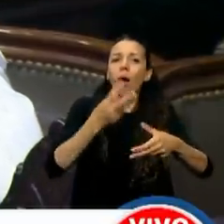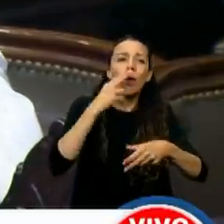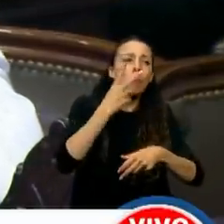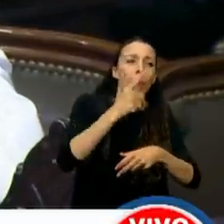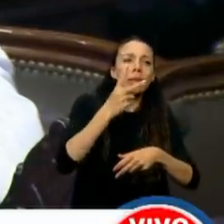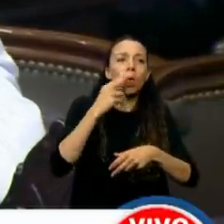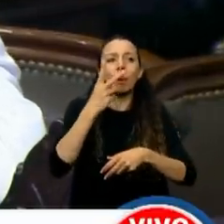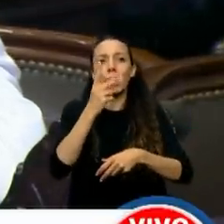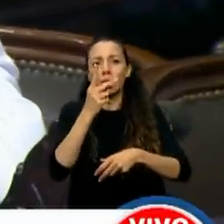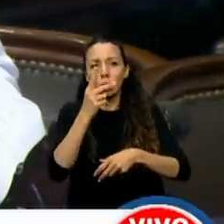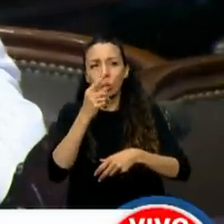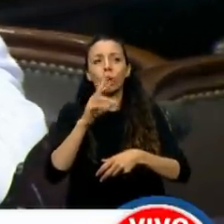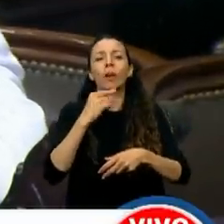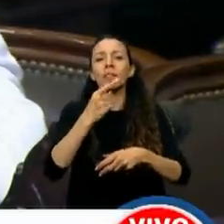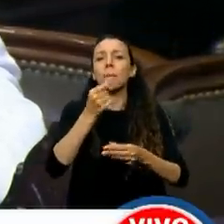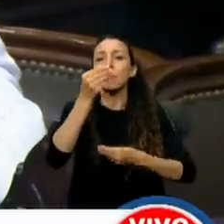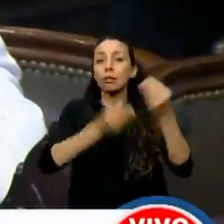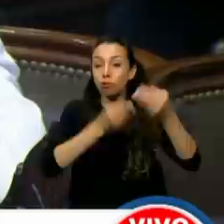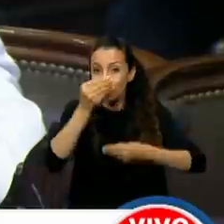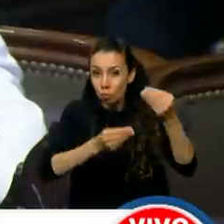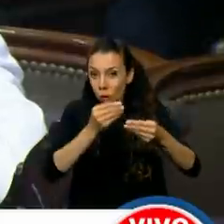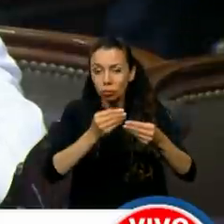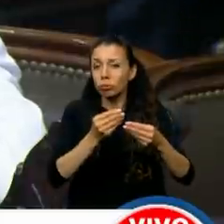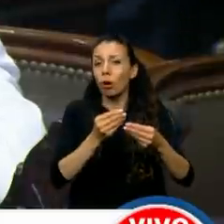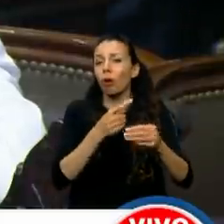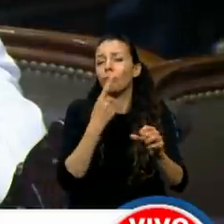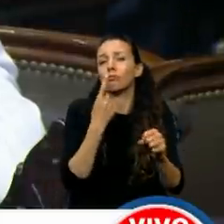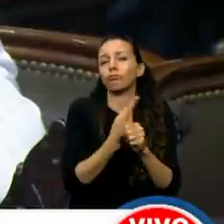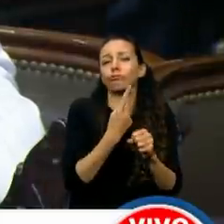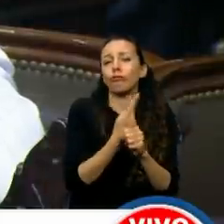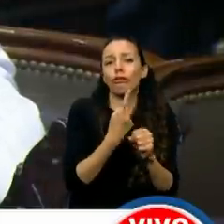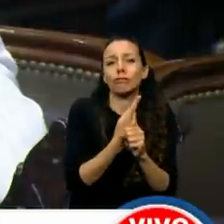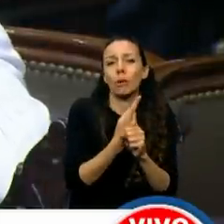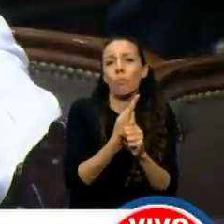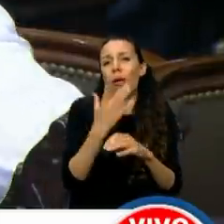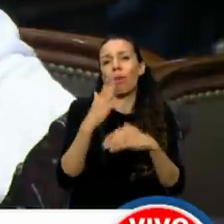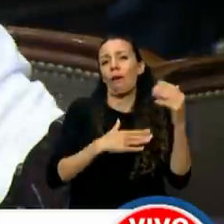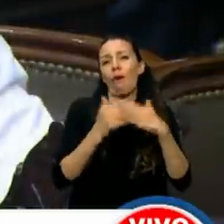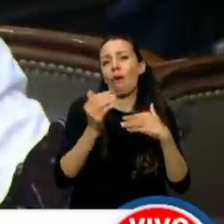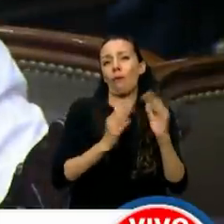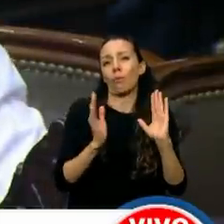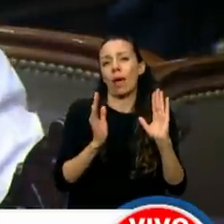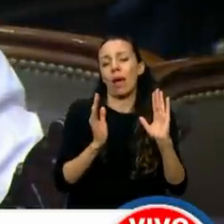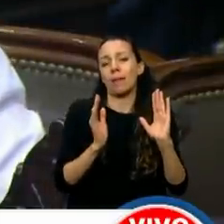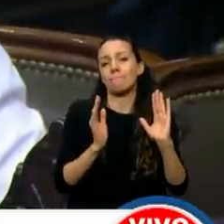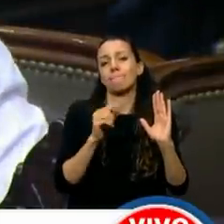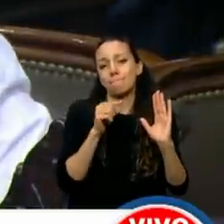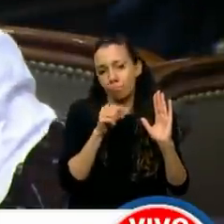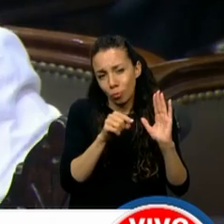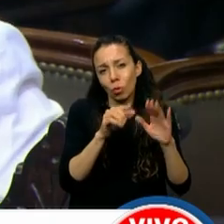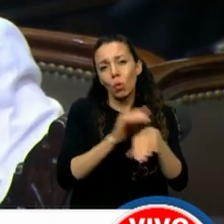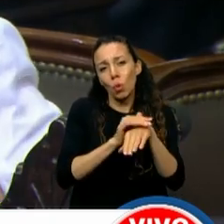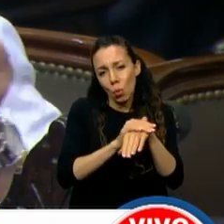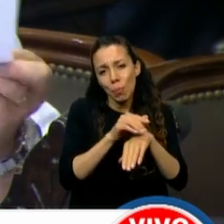los presupuestos ficcionales no permiten lamentablemente que las obras se hagan y esto es lo que lo que